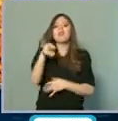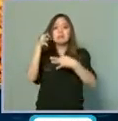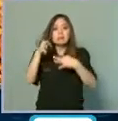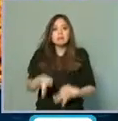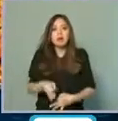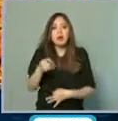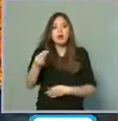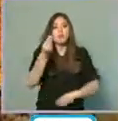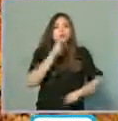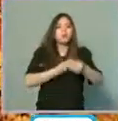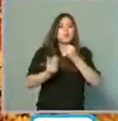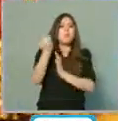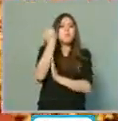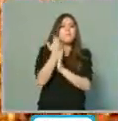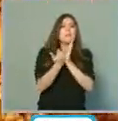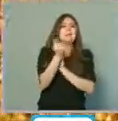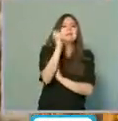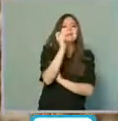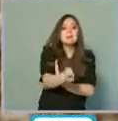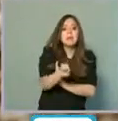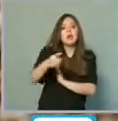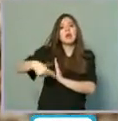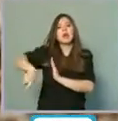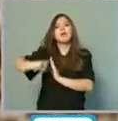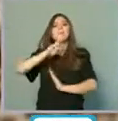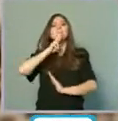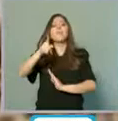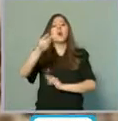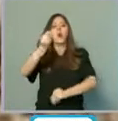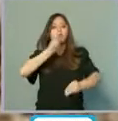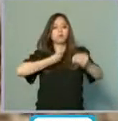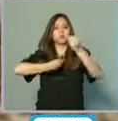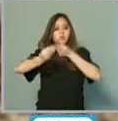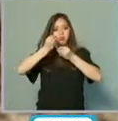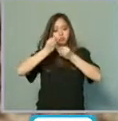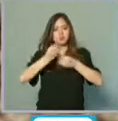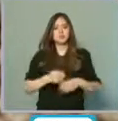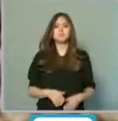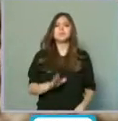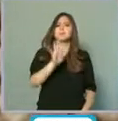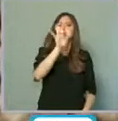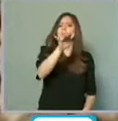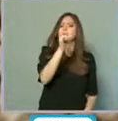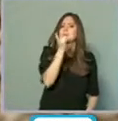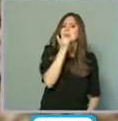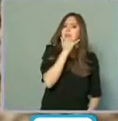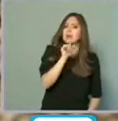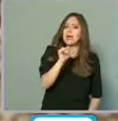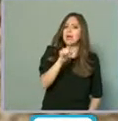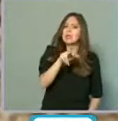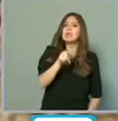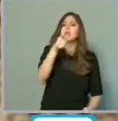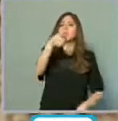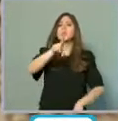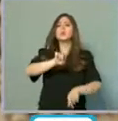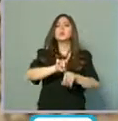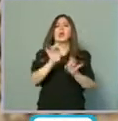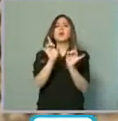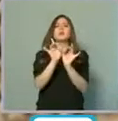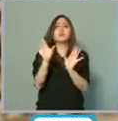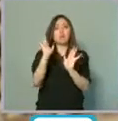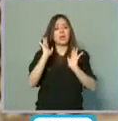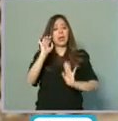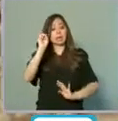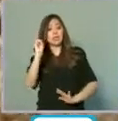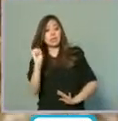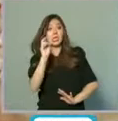es la mínima, pues es una excelente alternativa, ¿no? Oye, Alicia, yo alguna vez escuché, a ver, desmiénteme este rumor o